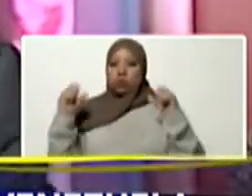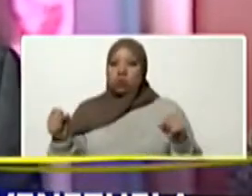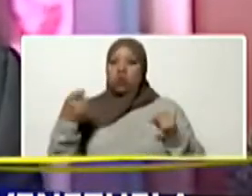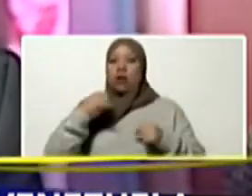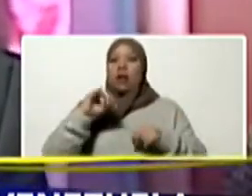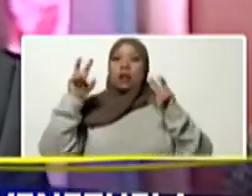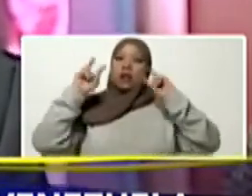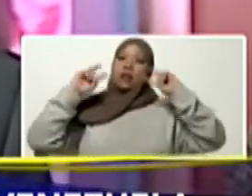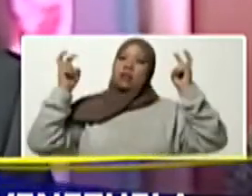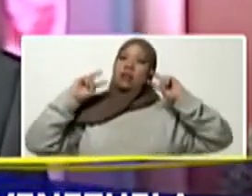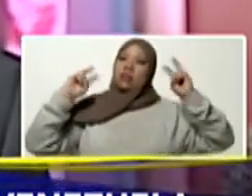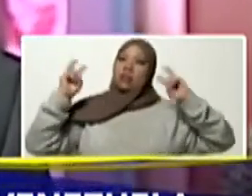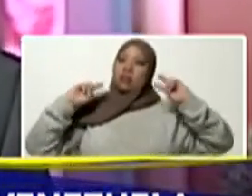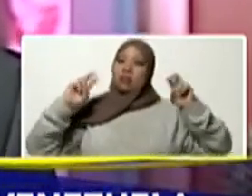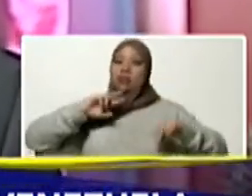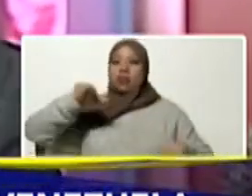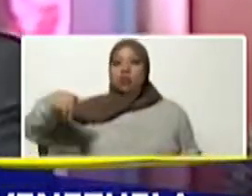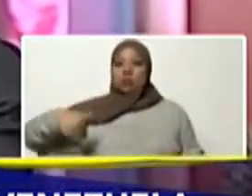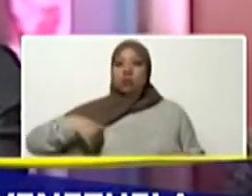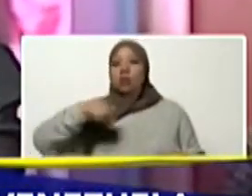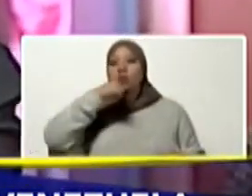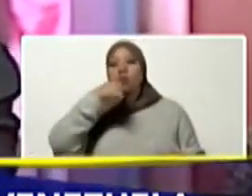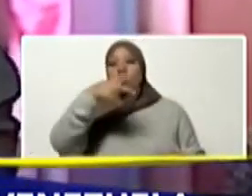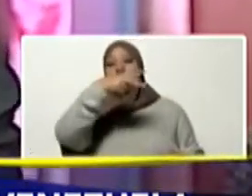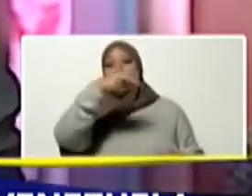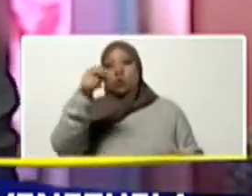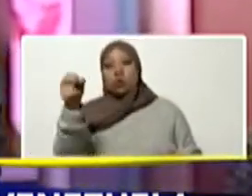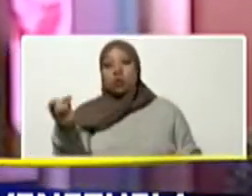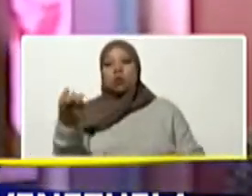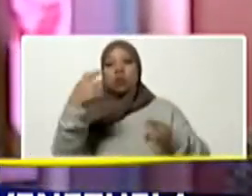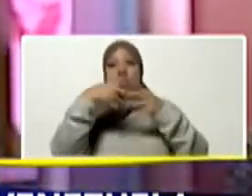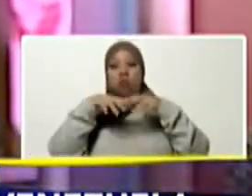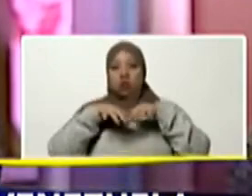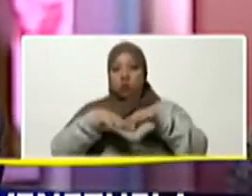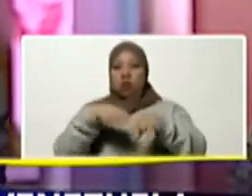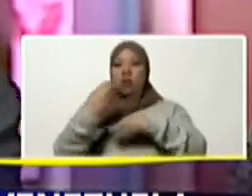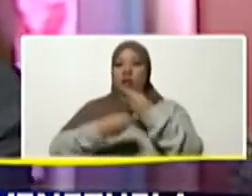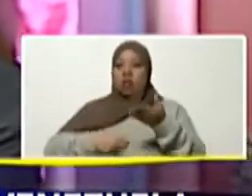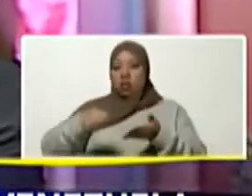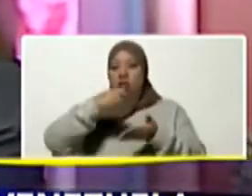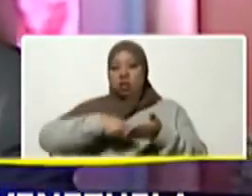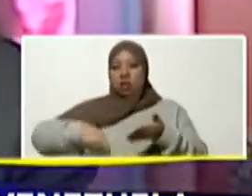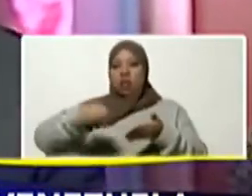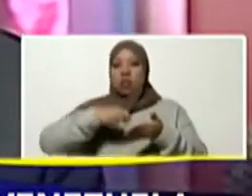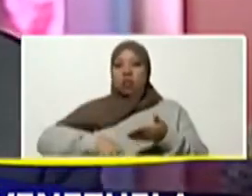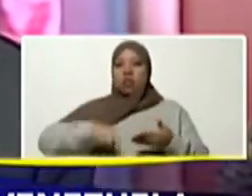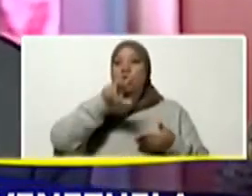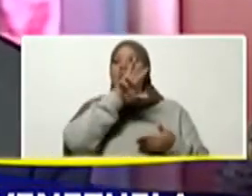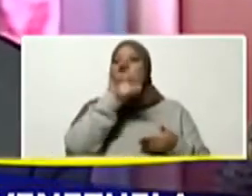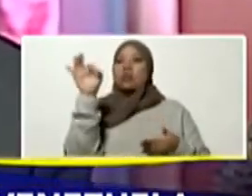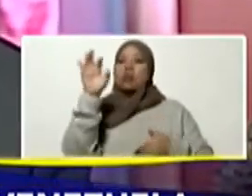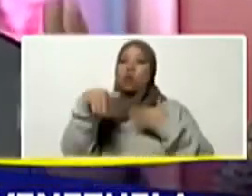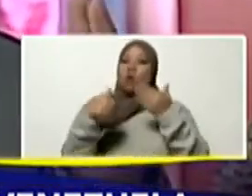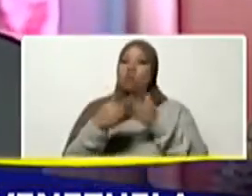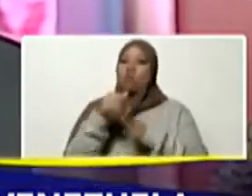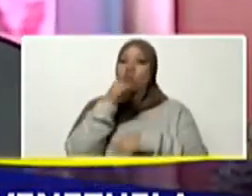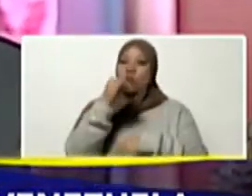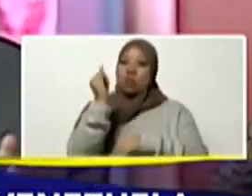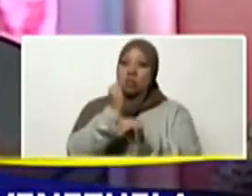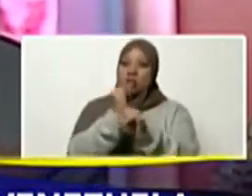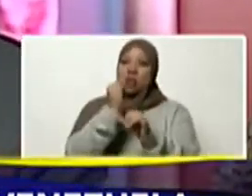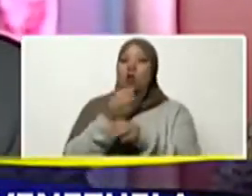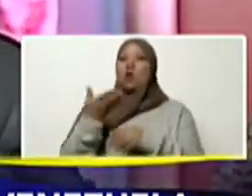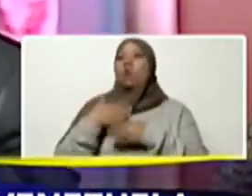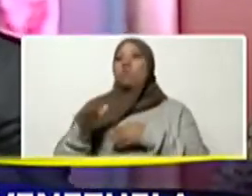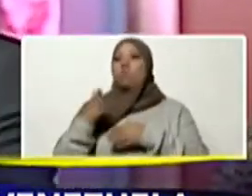títulos que estamos presentando en esta feria. 200 impresos y digitales y 100 solo en formato digital. Esto sin